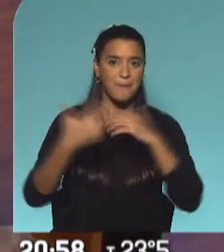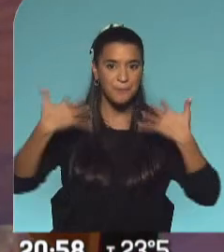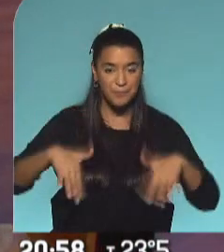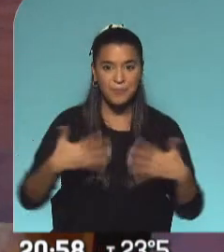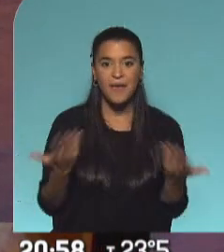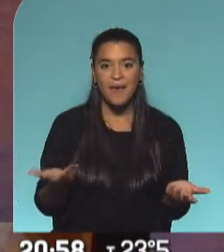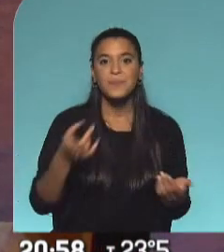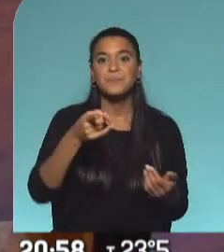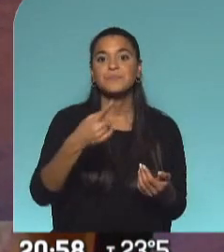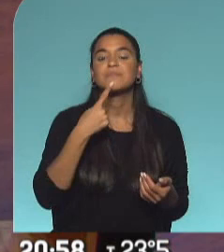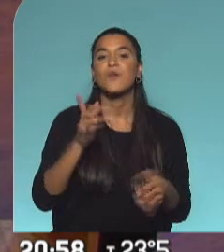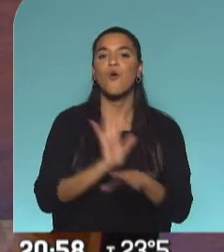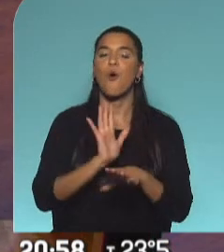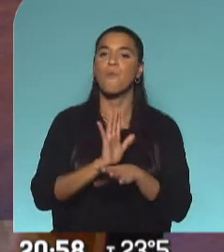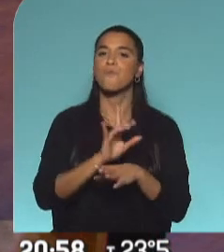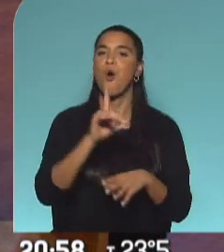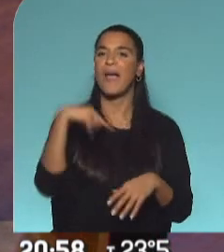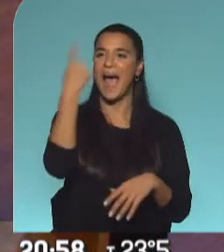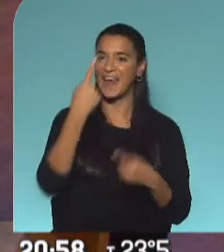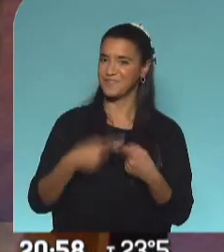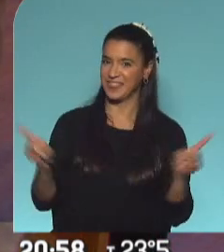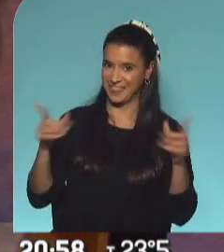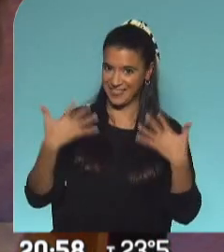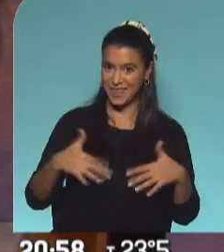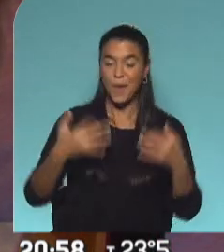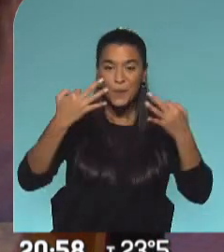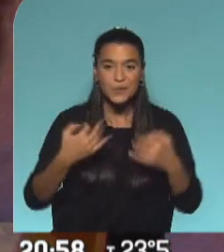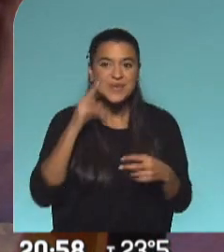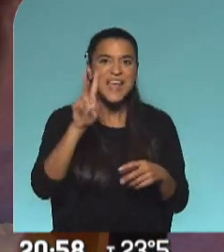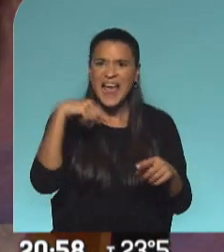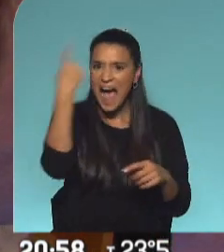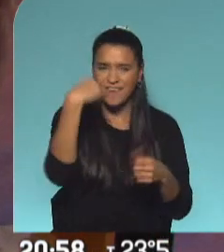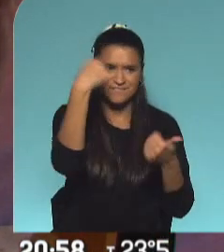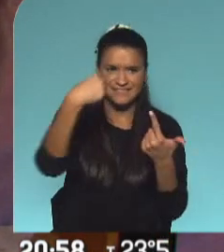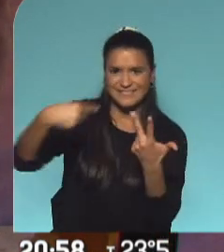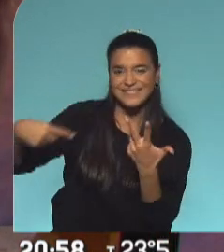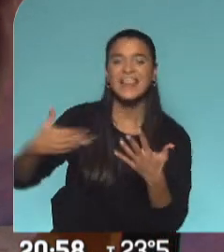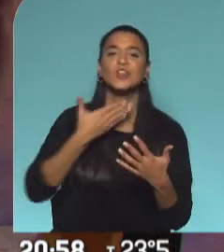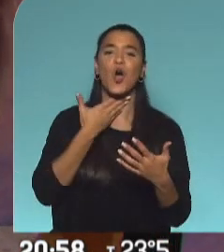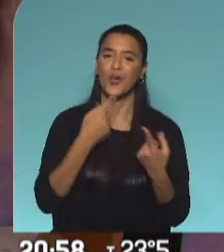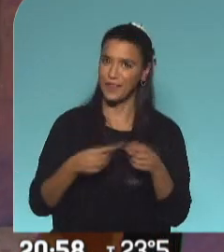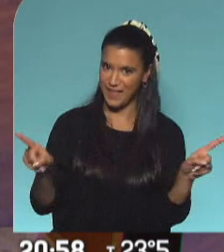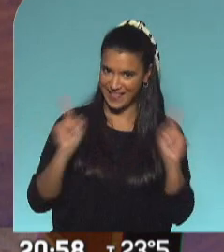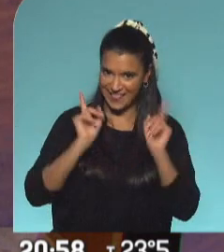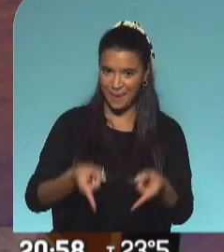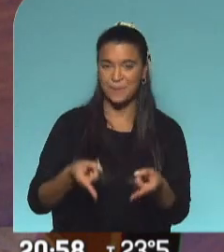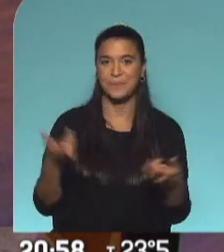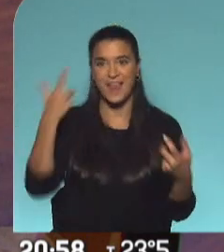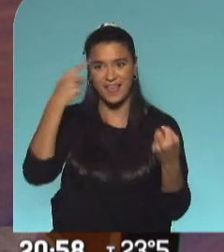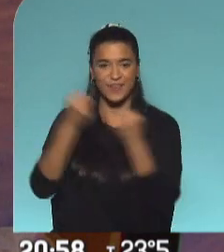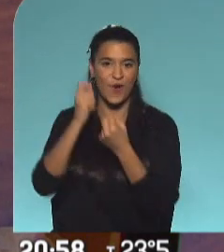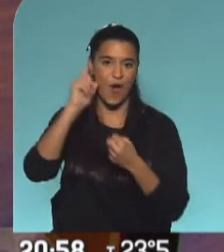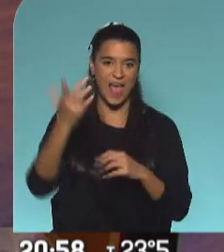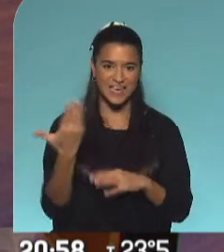puede decir que son otros los semblantes. Totalmente, te iba a decir, marcar justamente eso, las caras son diferentes, hasta el tono de voz es diferente después del arreglo que se logró